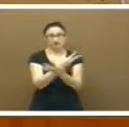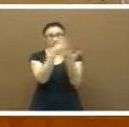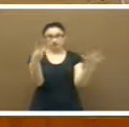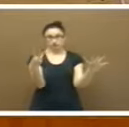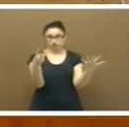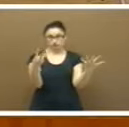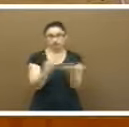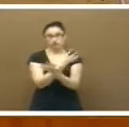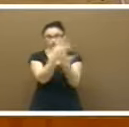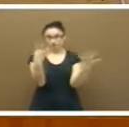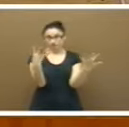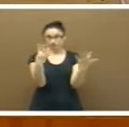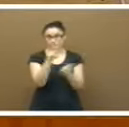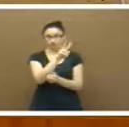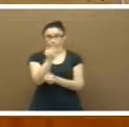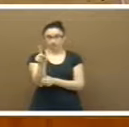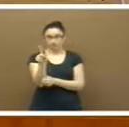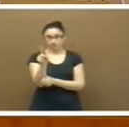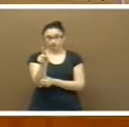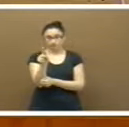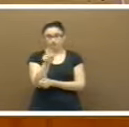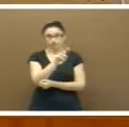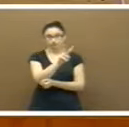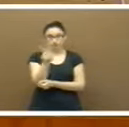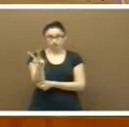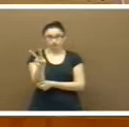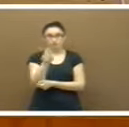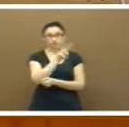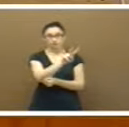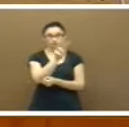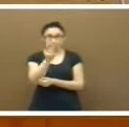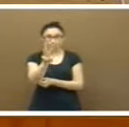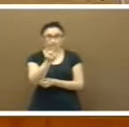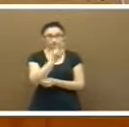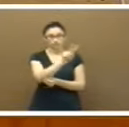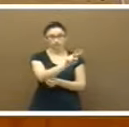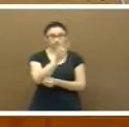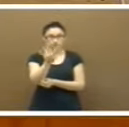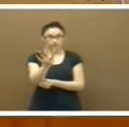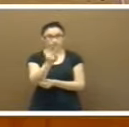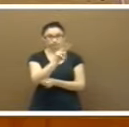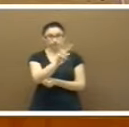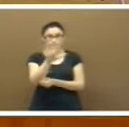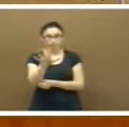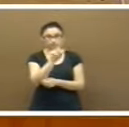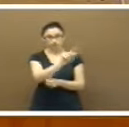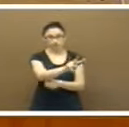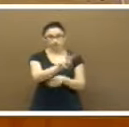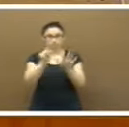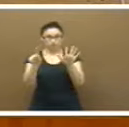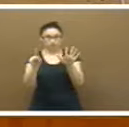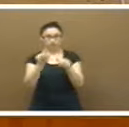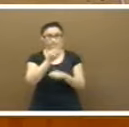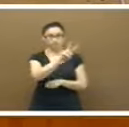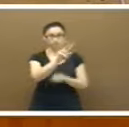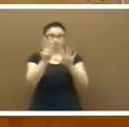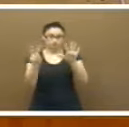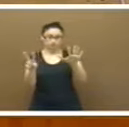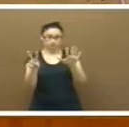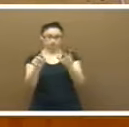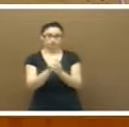18, 19, 21, 22, 23, 24, 25, 26,